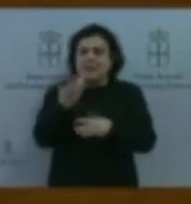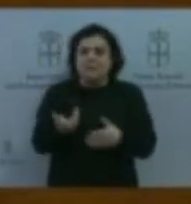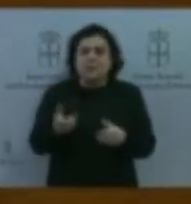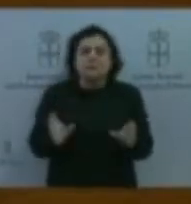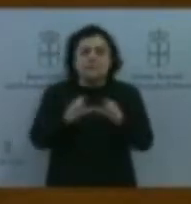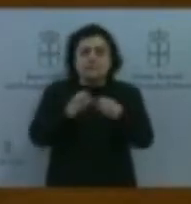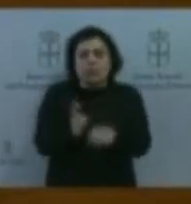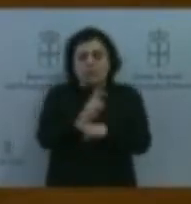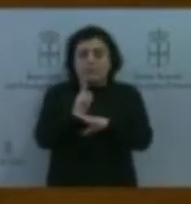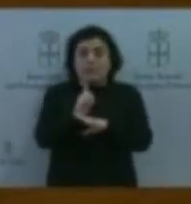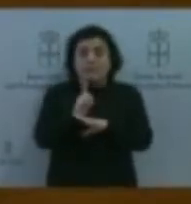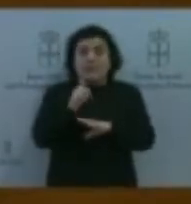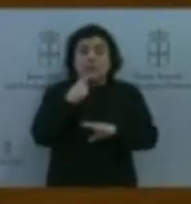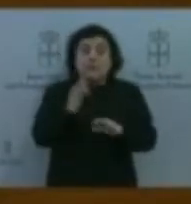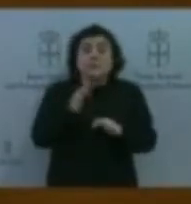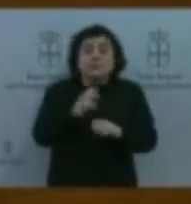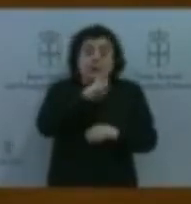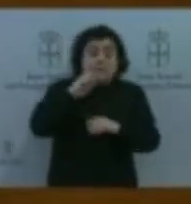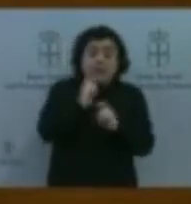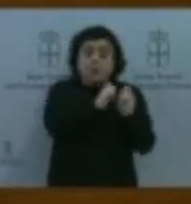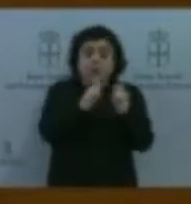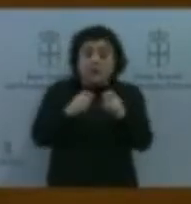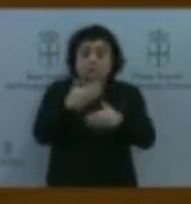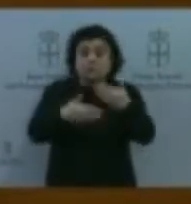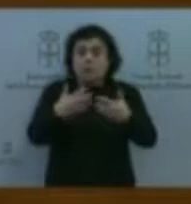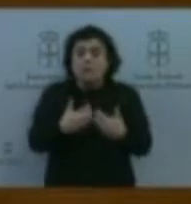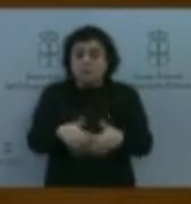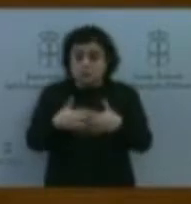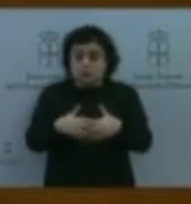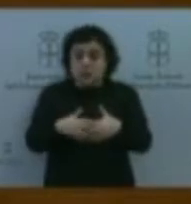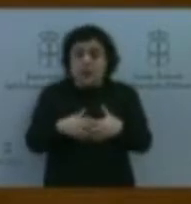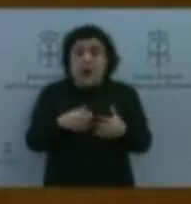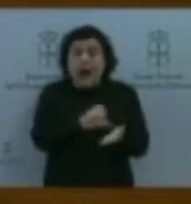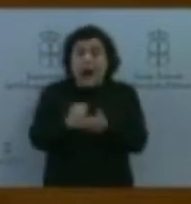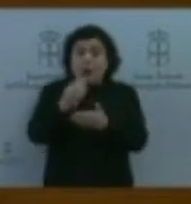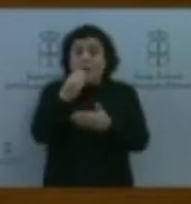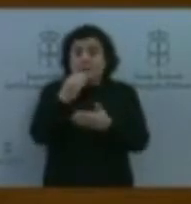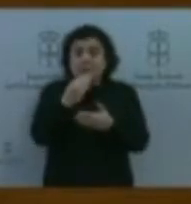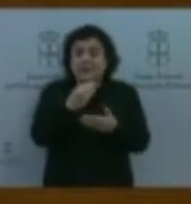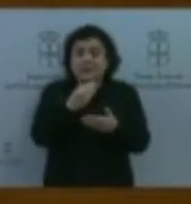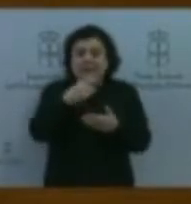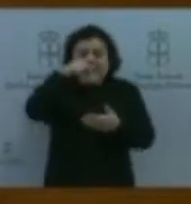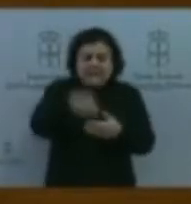poner en funcionamiento la industria agroalimentaria, que se transformen los productos aquí, que generemos valor añadido en Asturias.